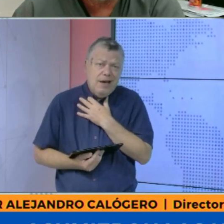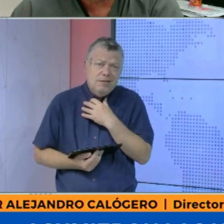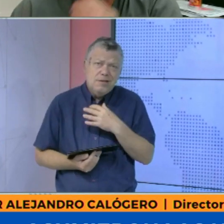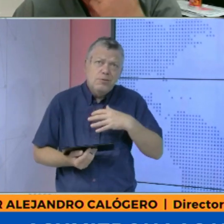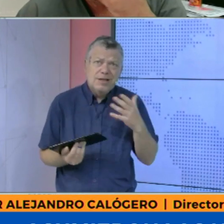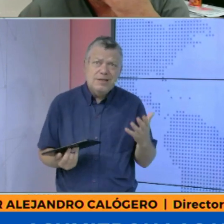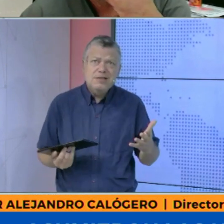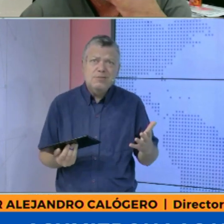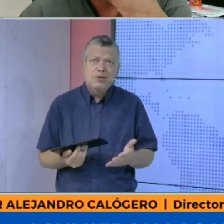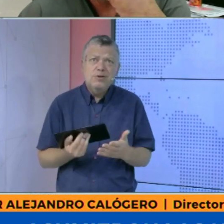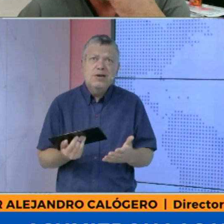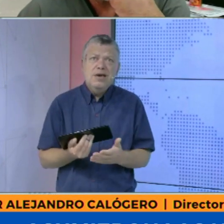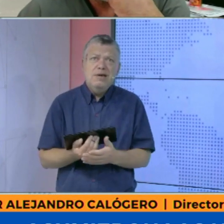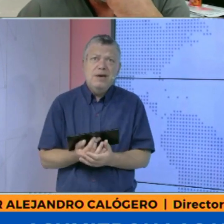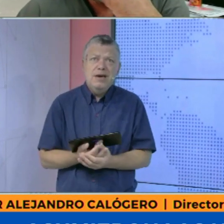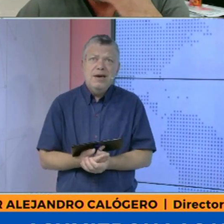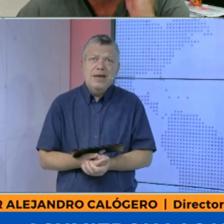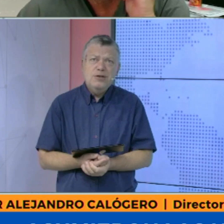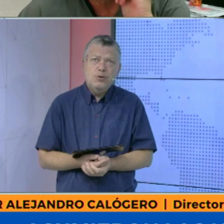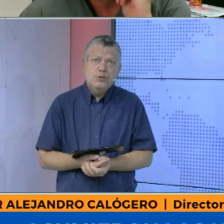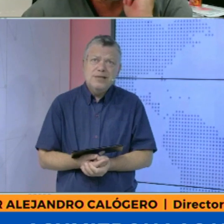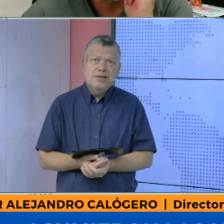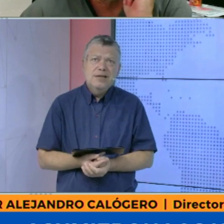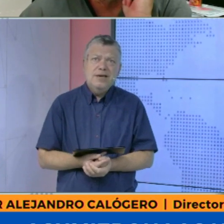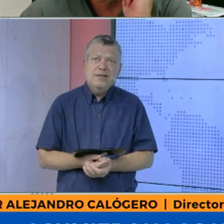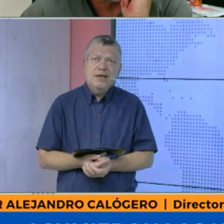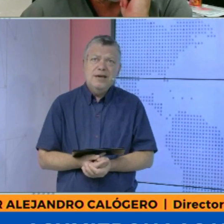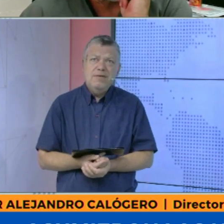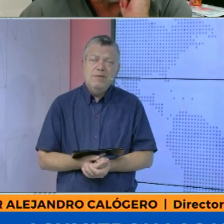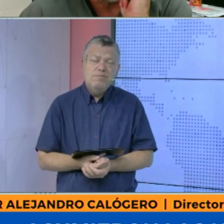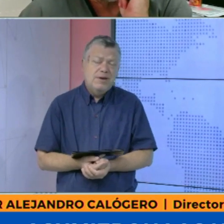es gigante, es importantísimo. Digo, han hecho cosas